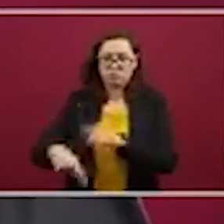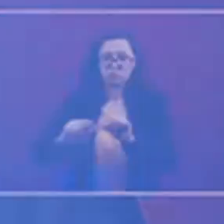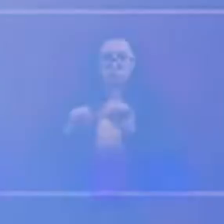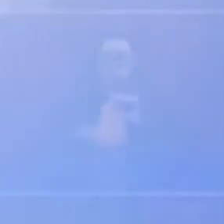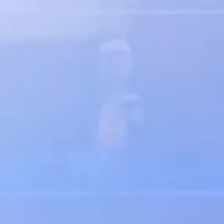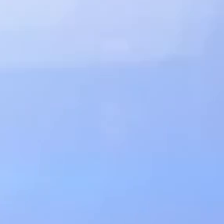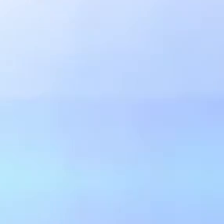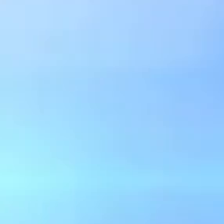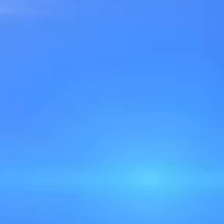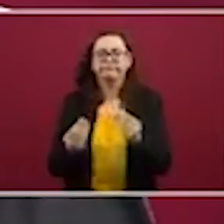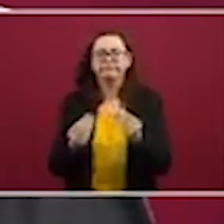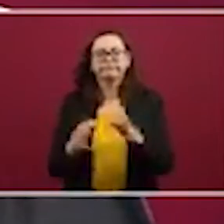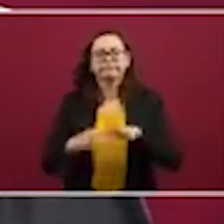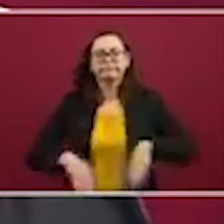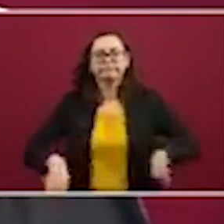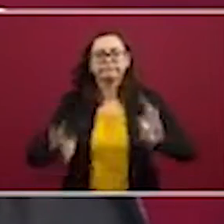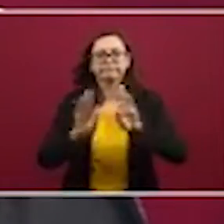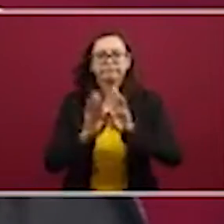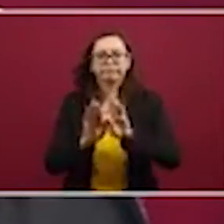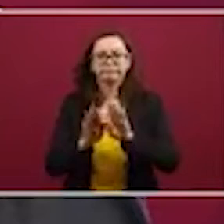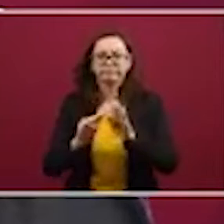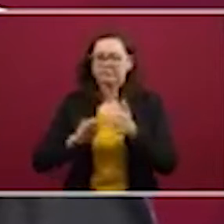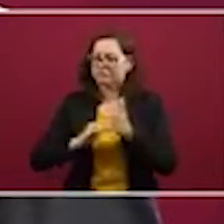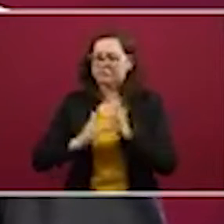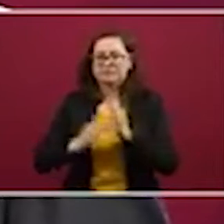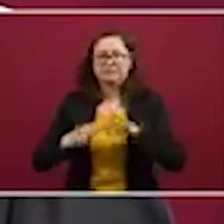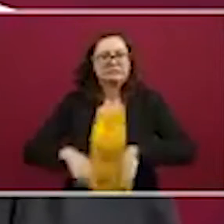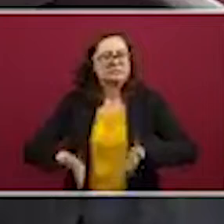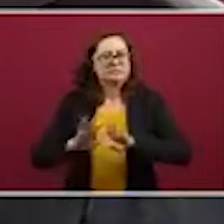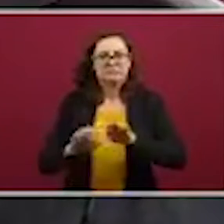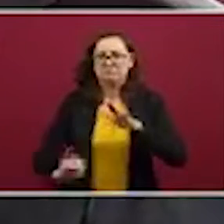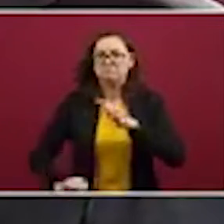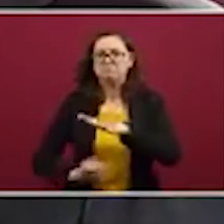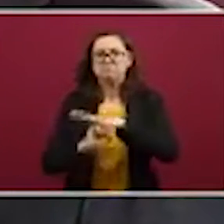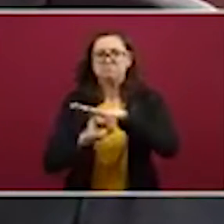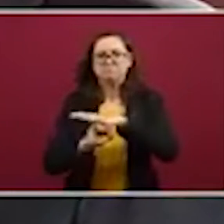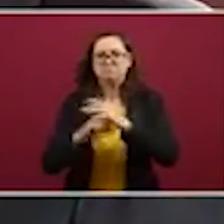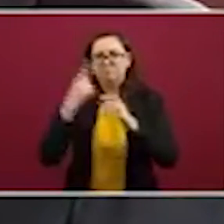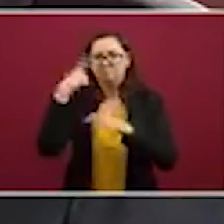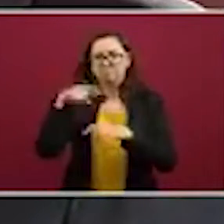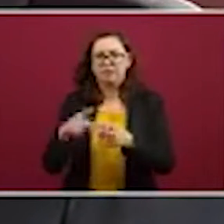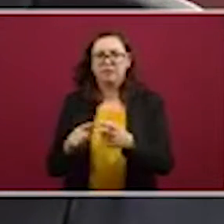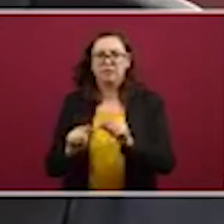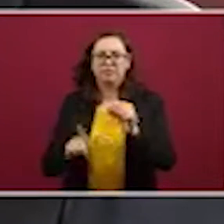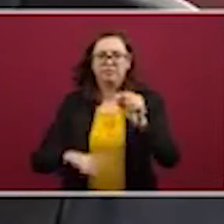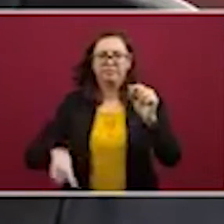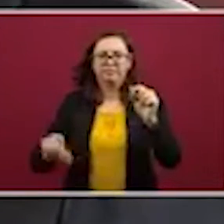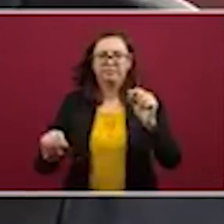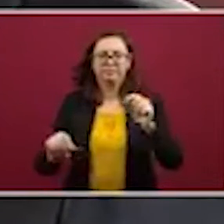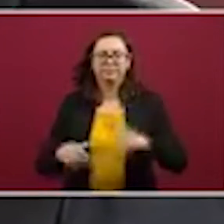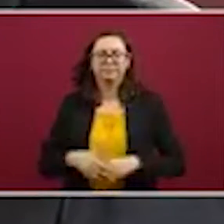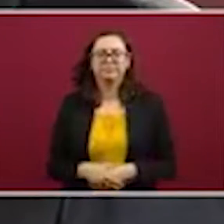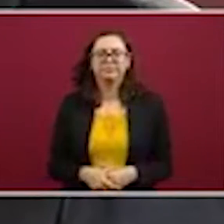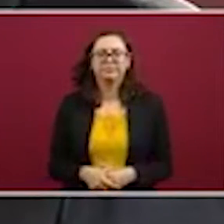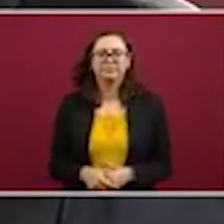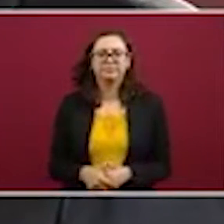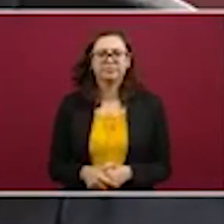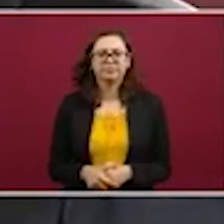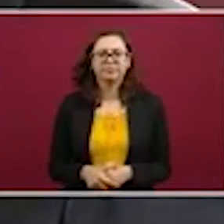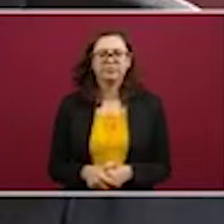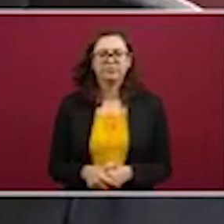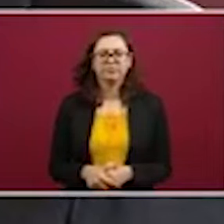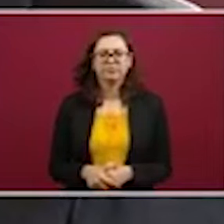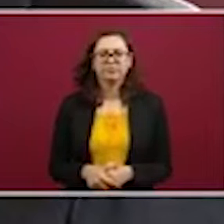fundamental. En su discurso ante los banqueros, agradeció el apoyo para mantener solvente a Pemex, empresa que, reiteró, es